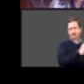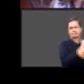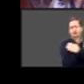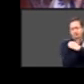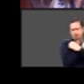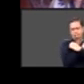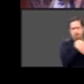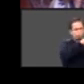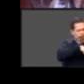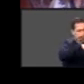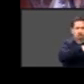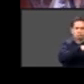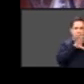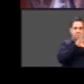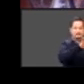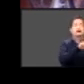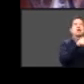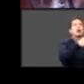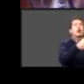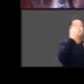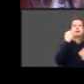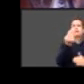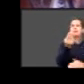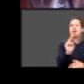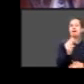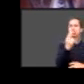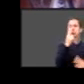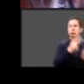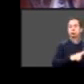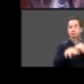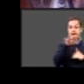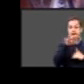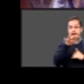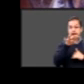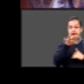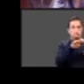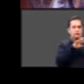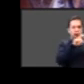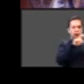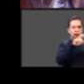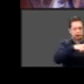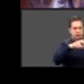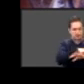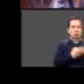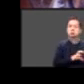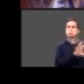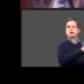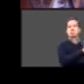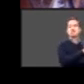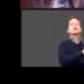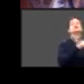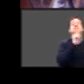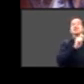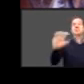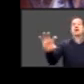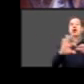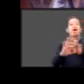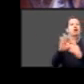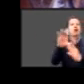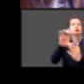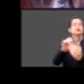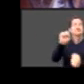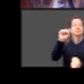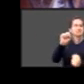2019 así que digamos que tiene un fundamento en la Constitución y que además ya está también en las